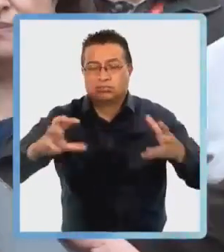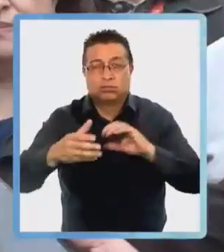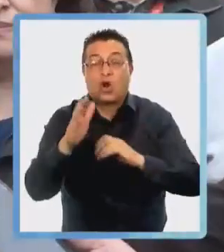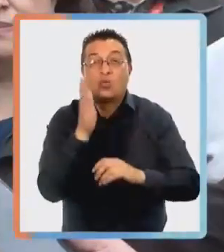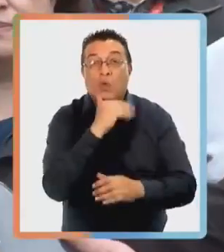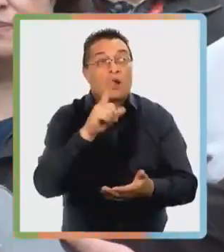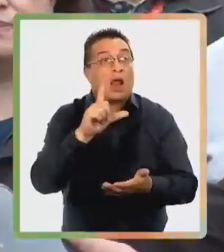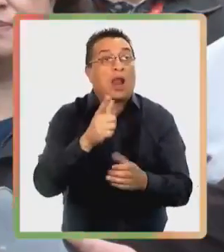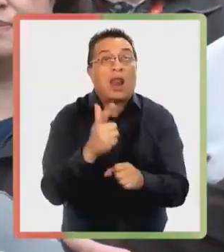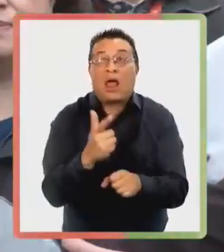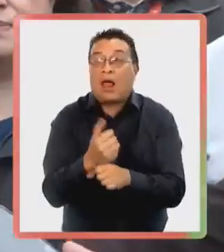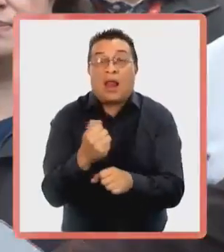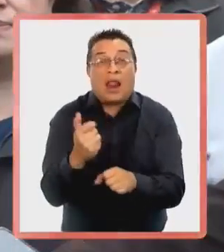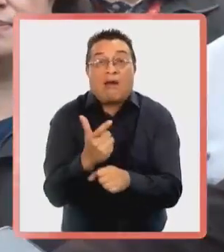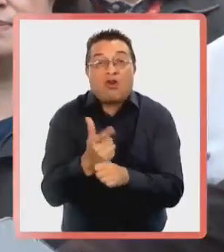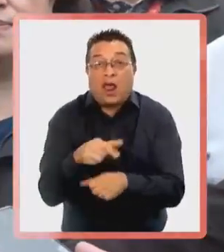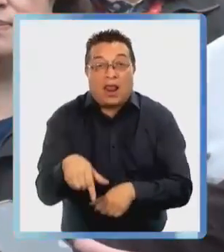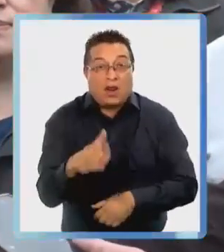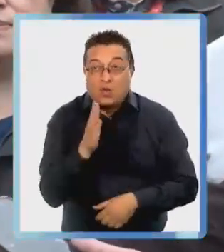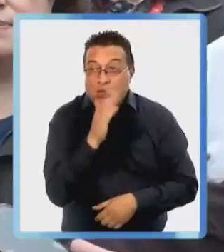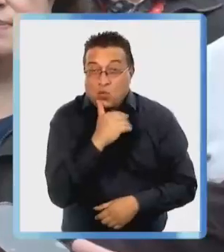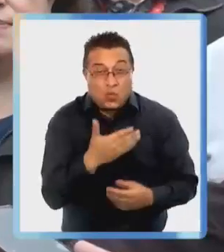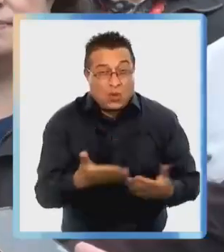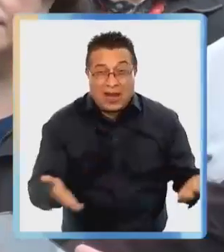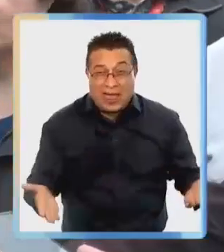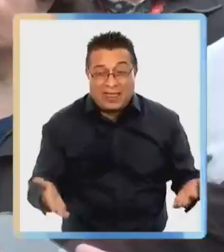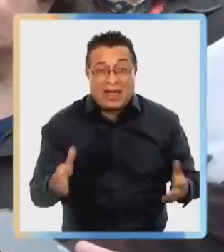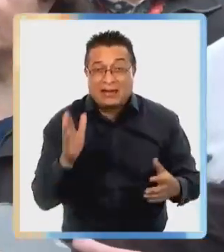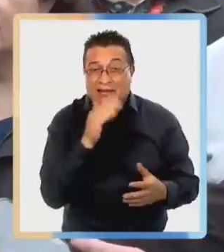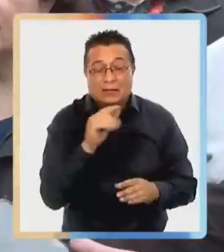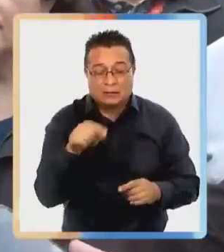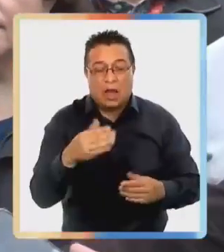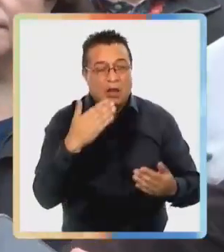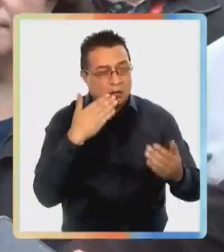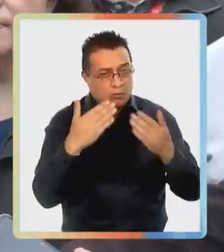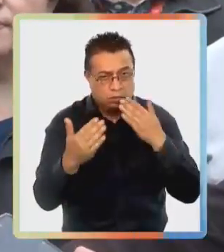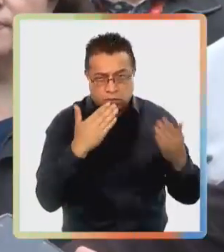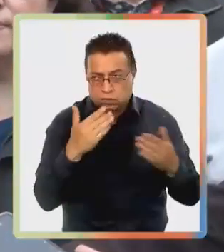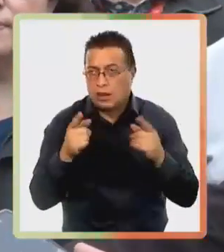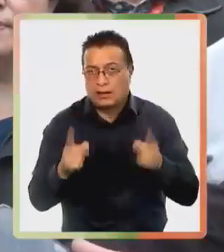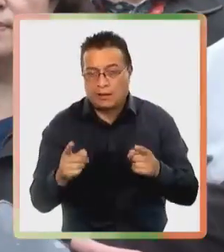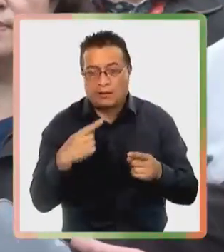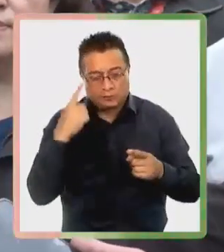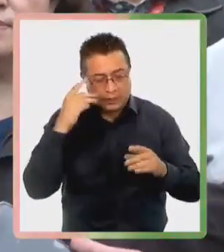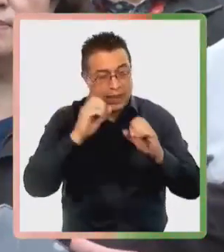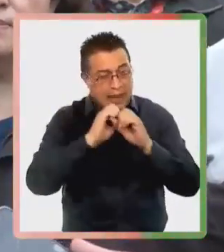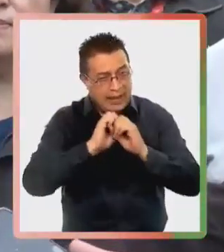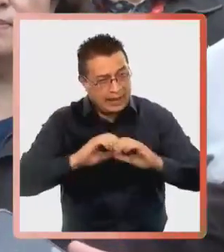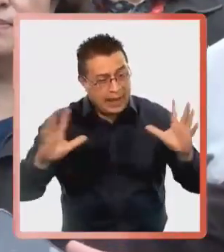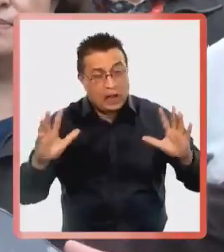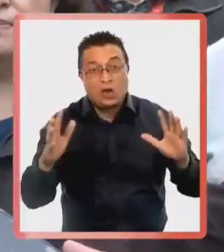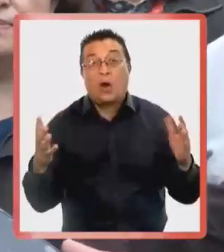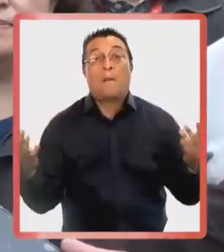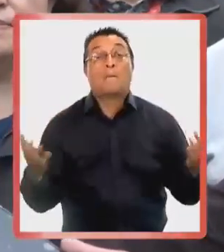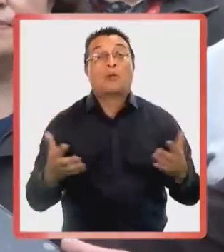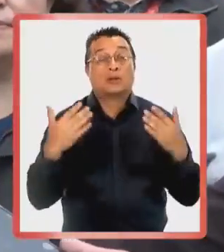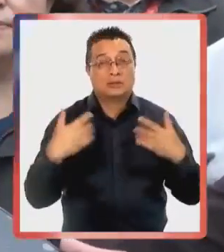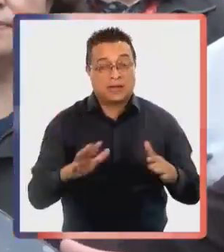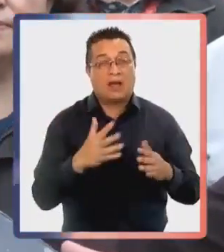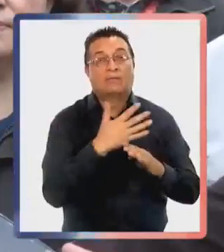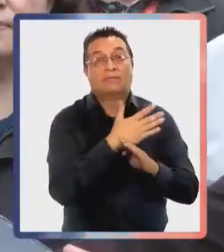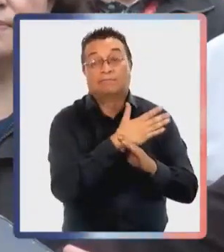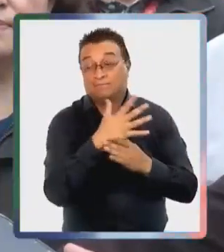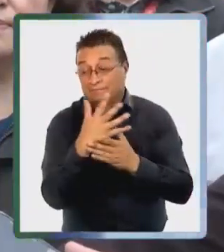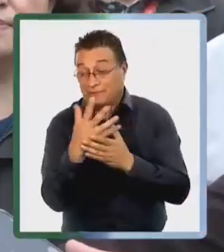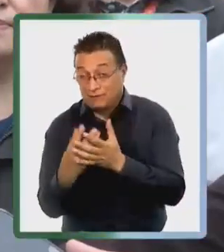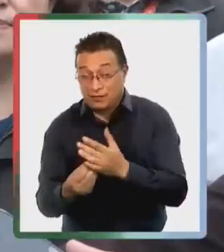Es importante que hoy día conversemos, que pongamos la pelota al piso después de que ya ha pasado la mayor parte de la